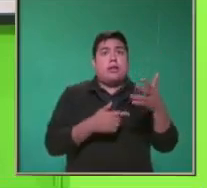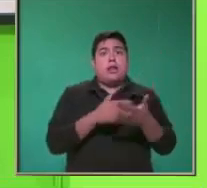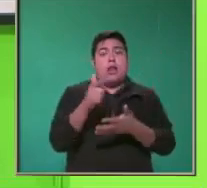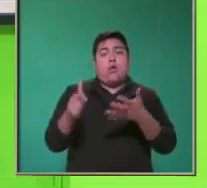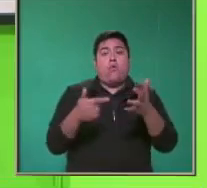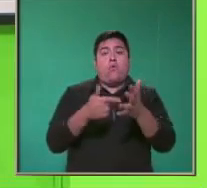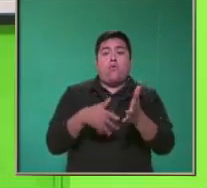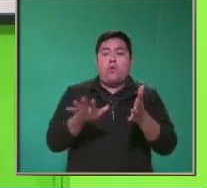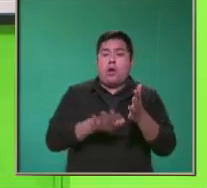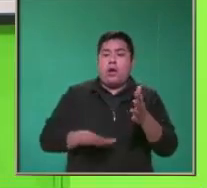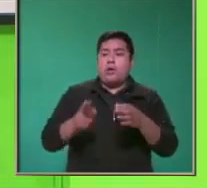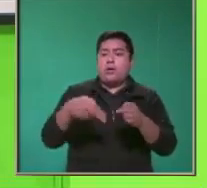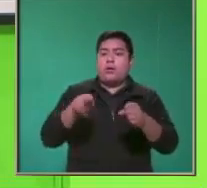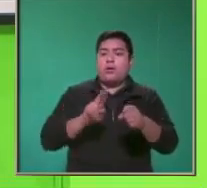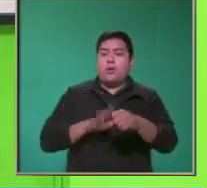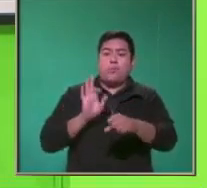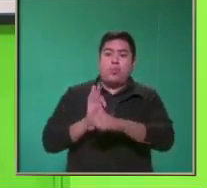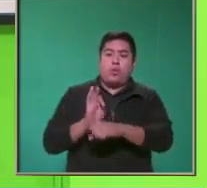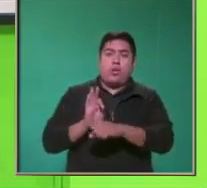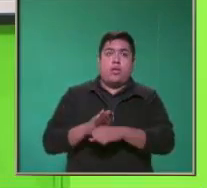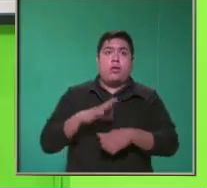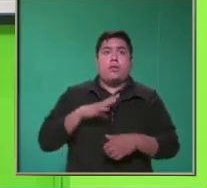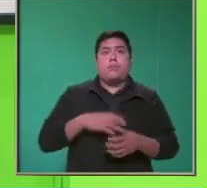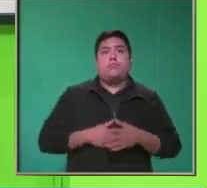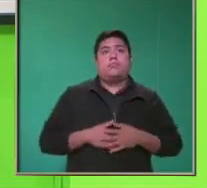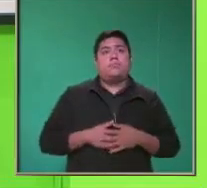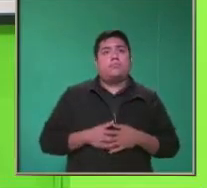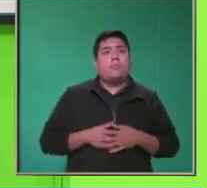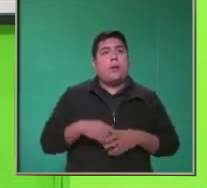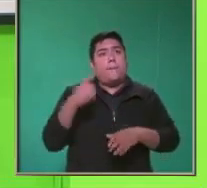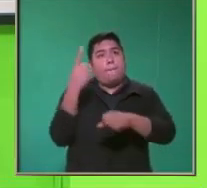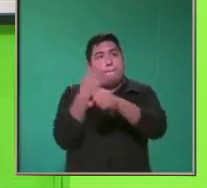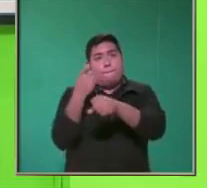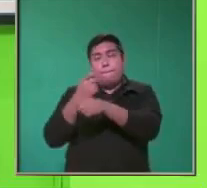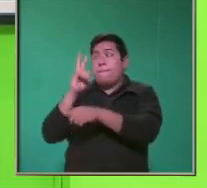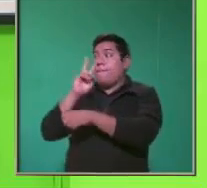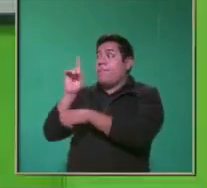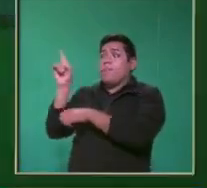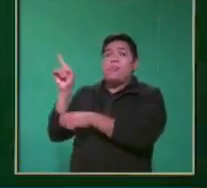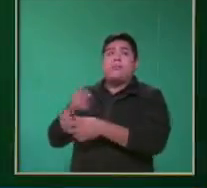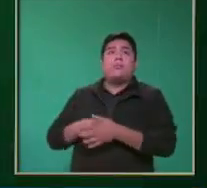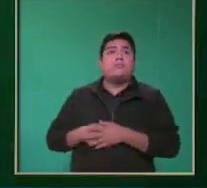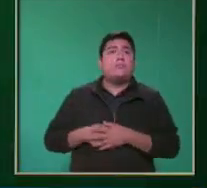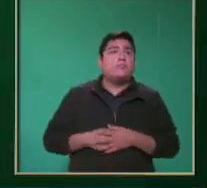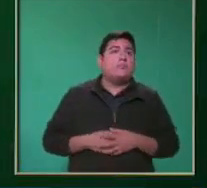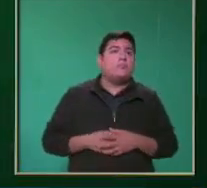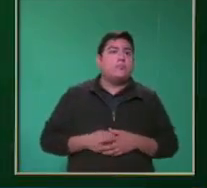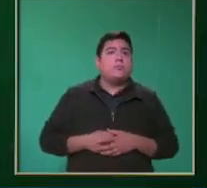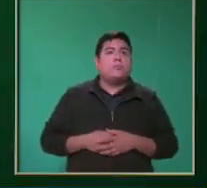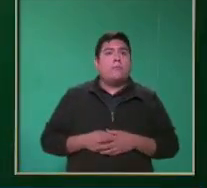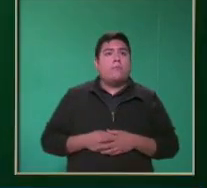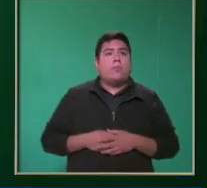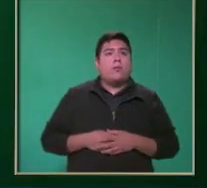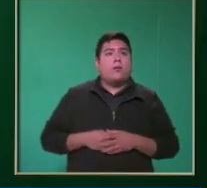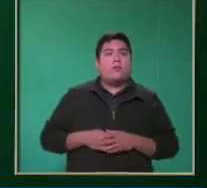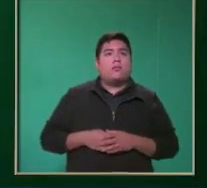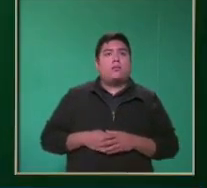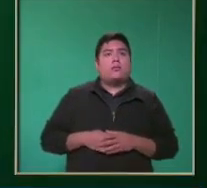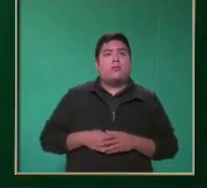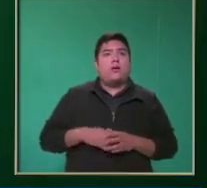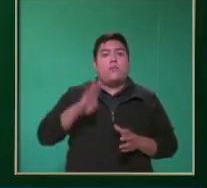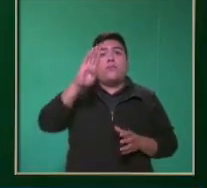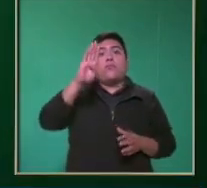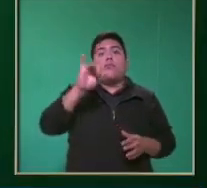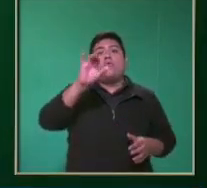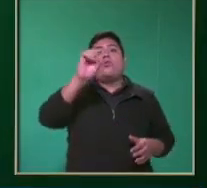de áreas naturales protegidas. La primera que vas a ver en pantalla tiene que ver con las reservas